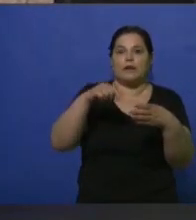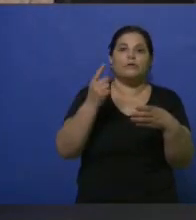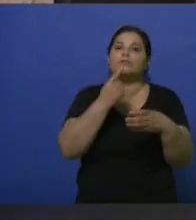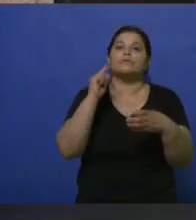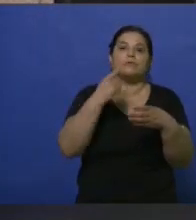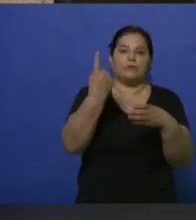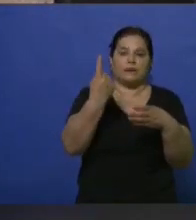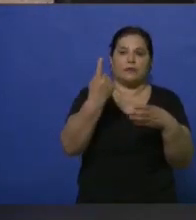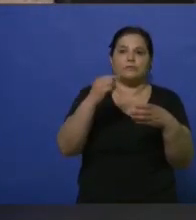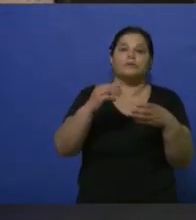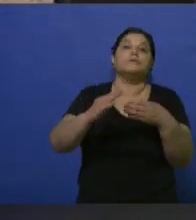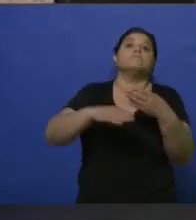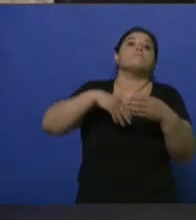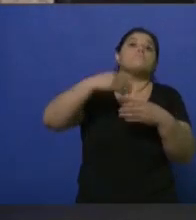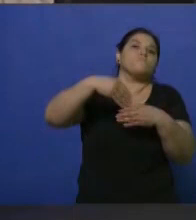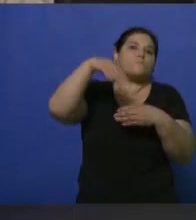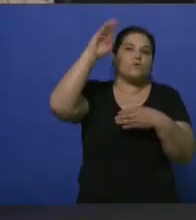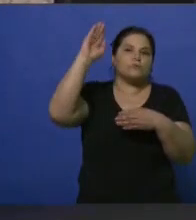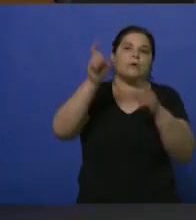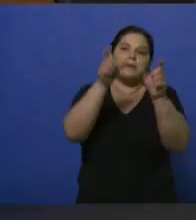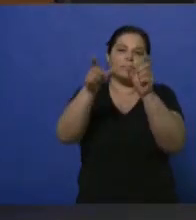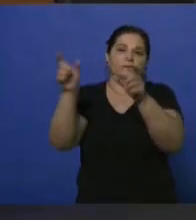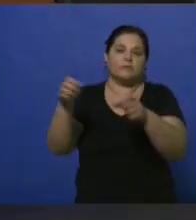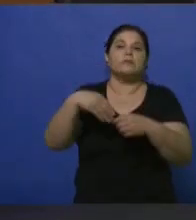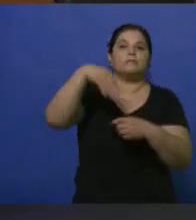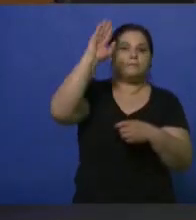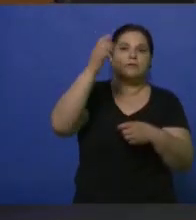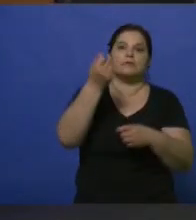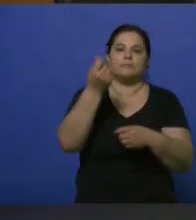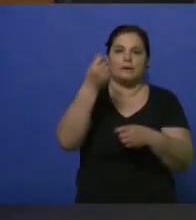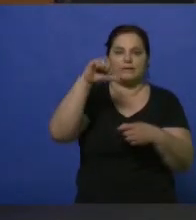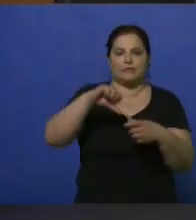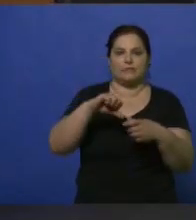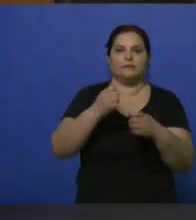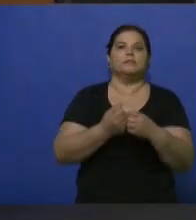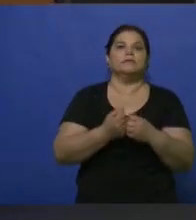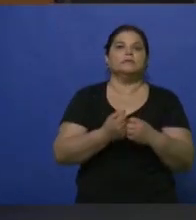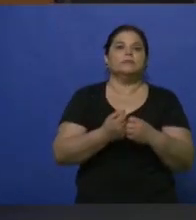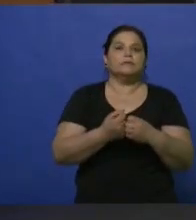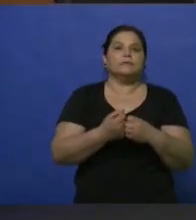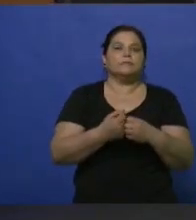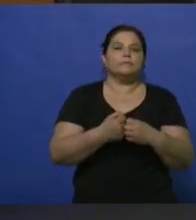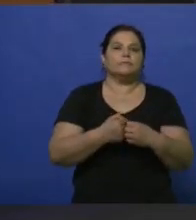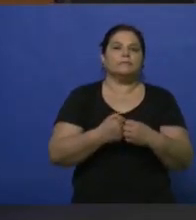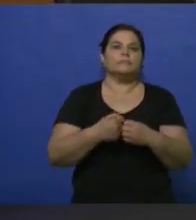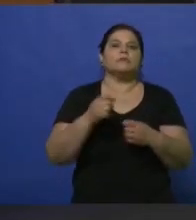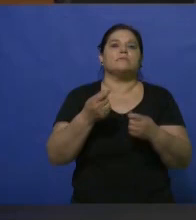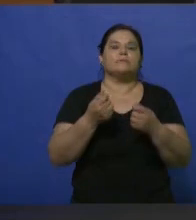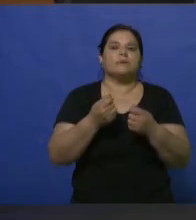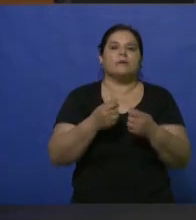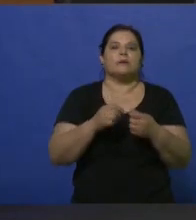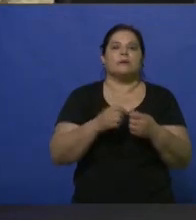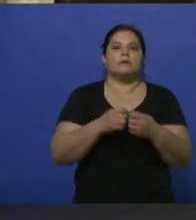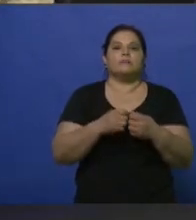que es el que hace el repuesto para que después el empresario lo pueda vender. Bueno. Y toda esa gente entra en la situación de recesión y la posibilidad de perder su